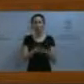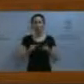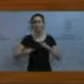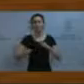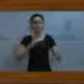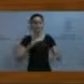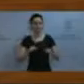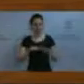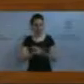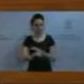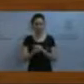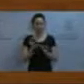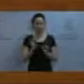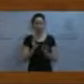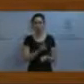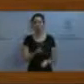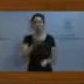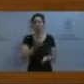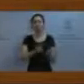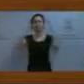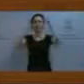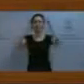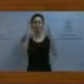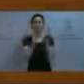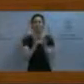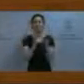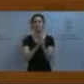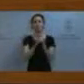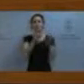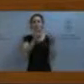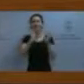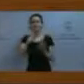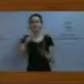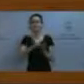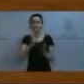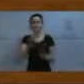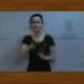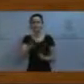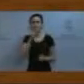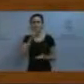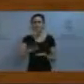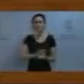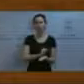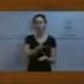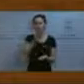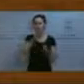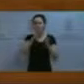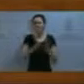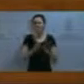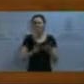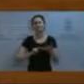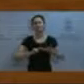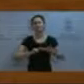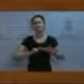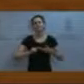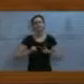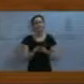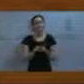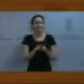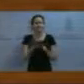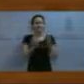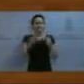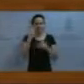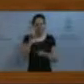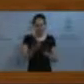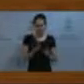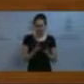gerente realizó cursos de formación por 90.000 euros sin contratación y que no se realizaron. Bueno, todo tipo de tropelías, ¿no? Y bueno,